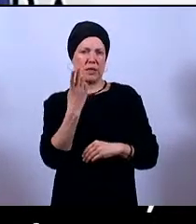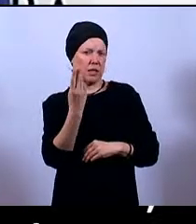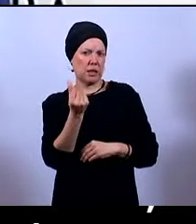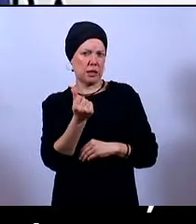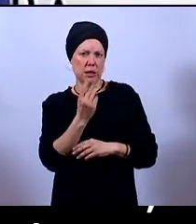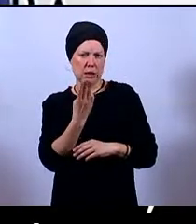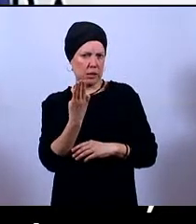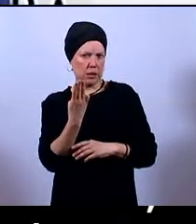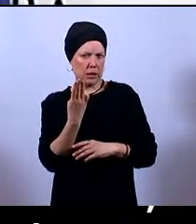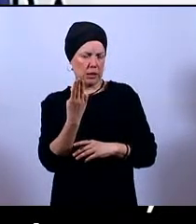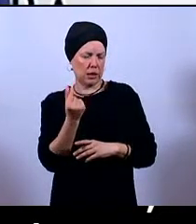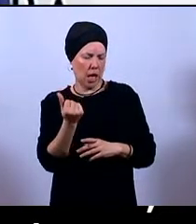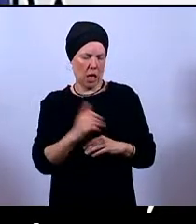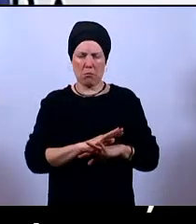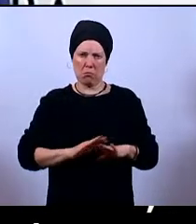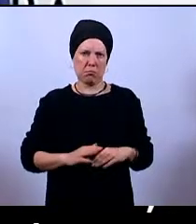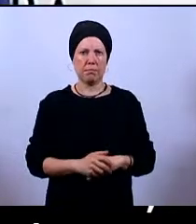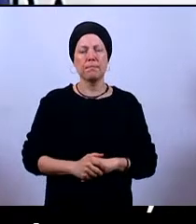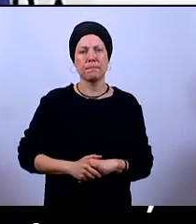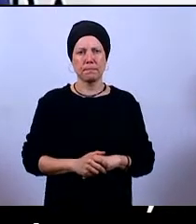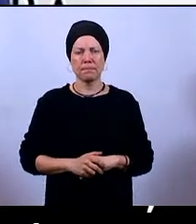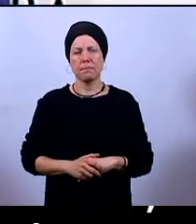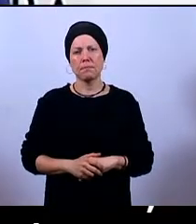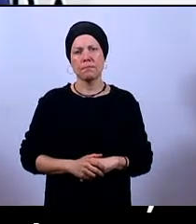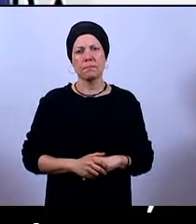que vamos a mantener de duelo.